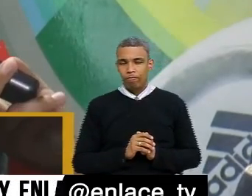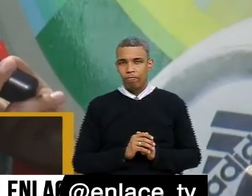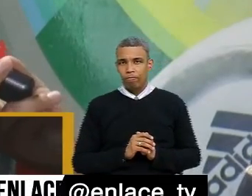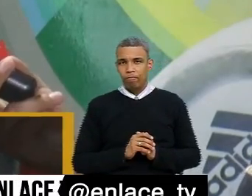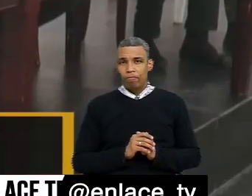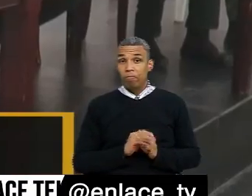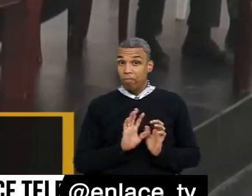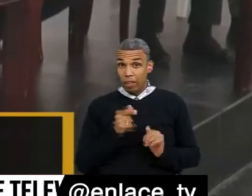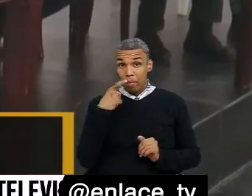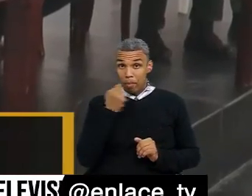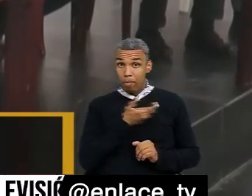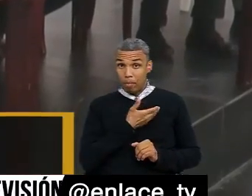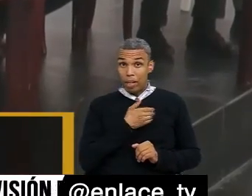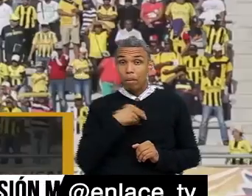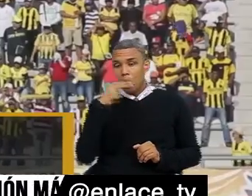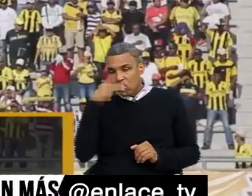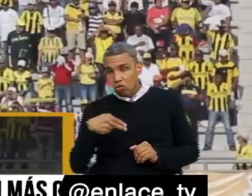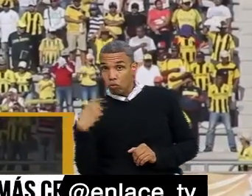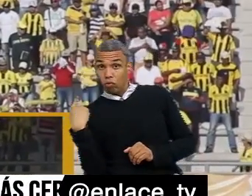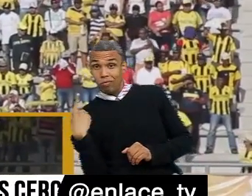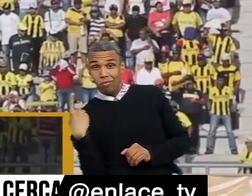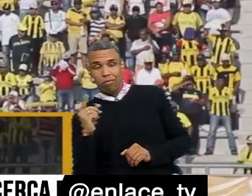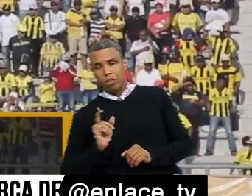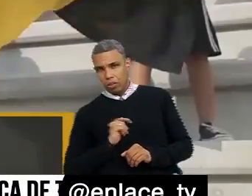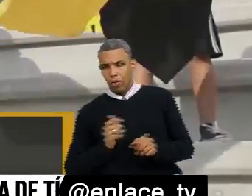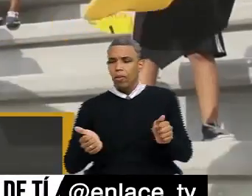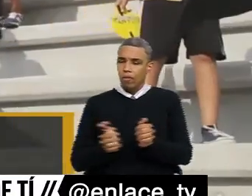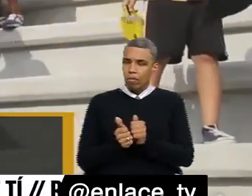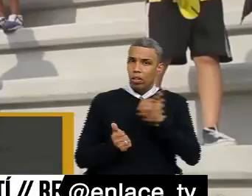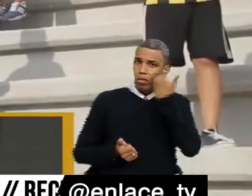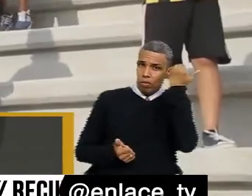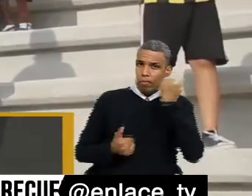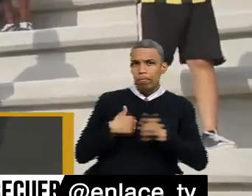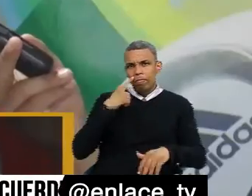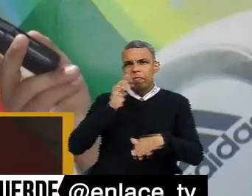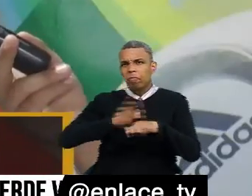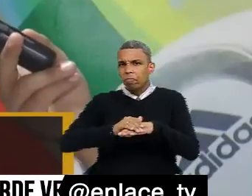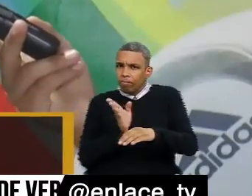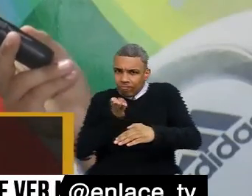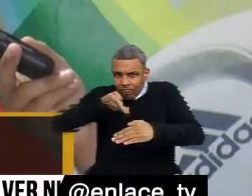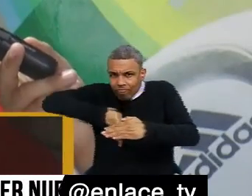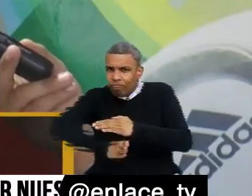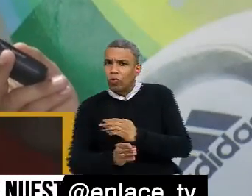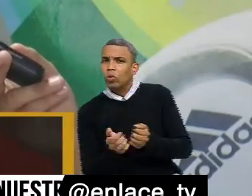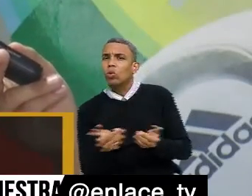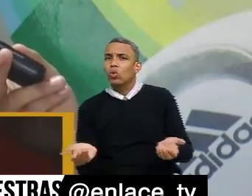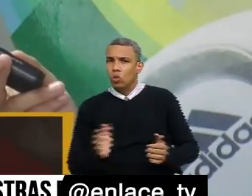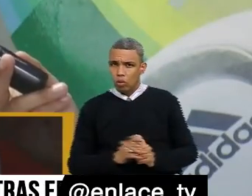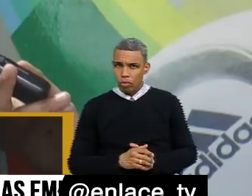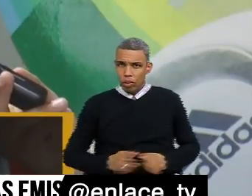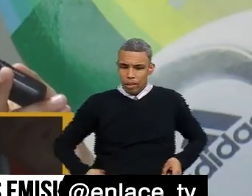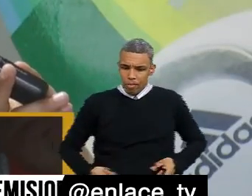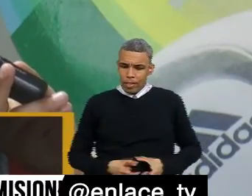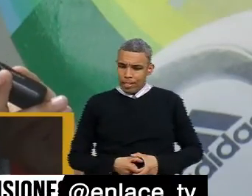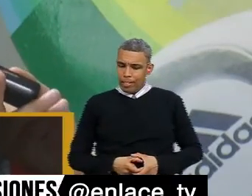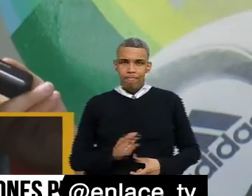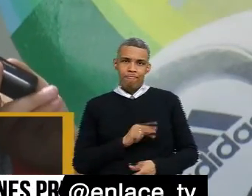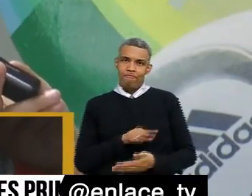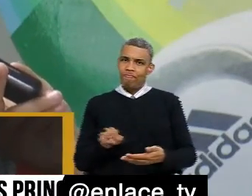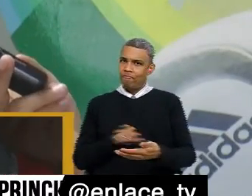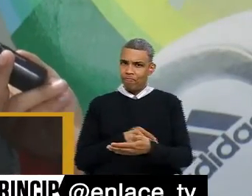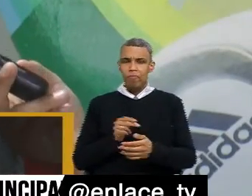y los niños. Las autoridades locales establecieron algunas restricciones de ingreso al estadio. Todo el tema de chapas, todo el tema de correas, nada de